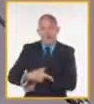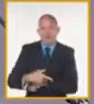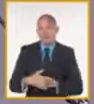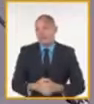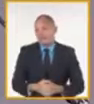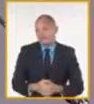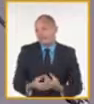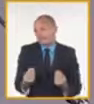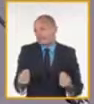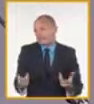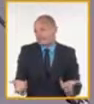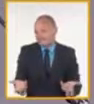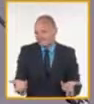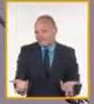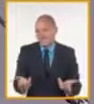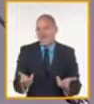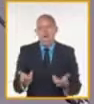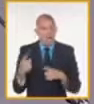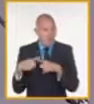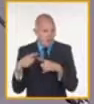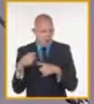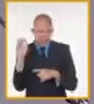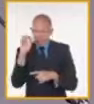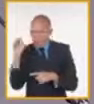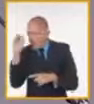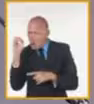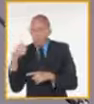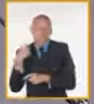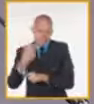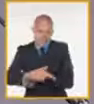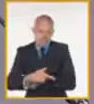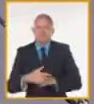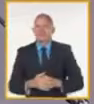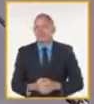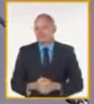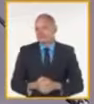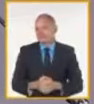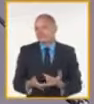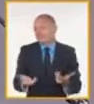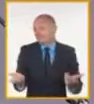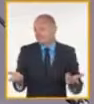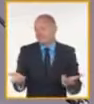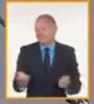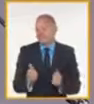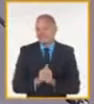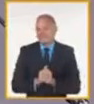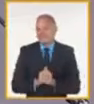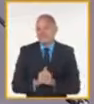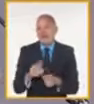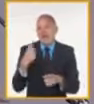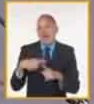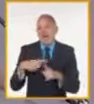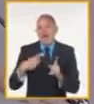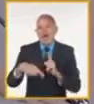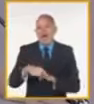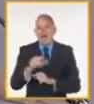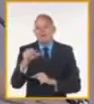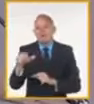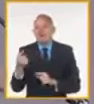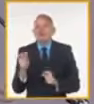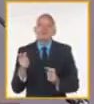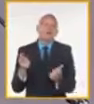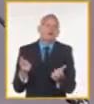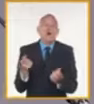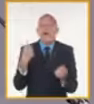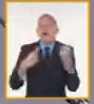otan instituciones y órganos de los Estados Unidos el financiamiento que se otorga a partir de tercero organizaciones no